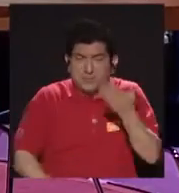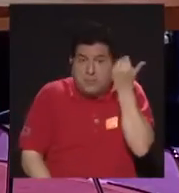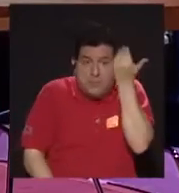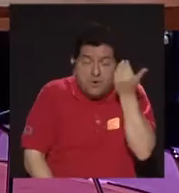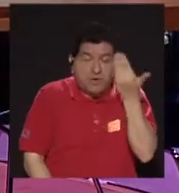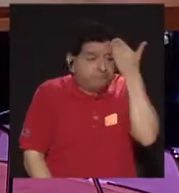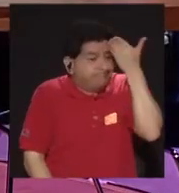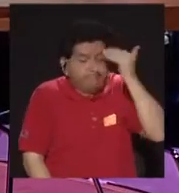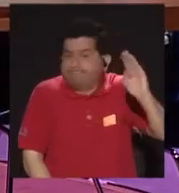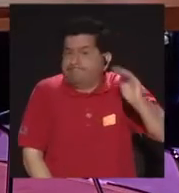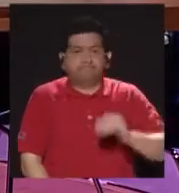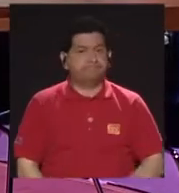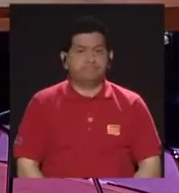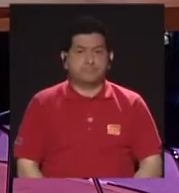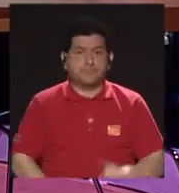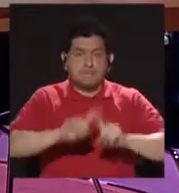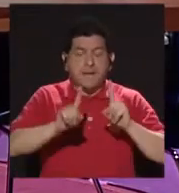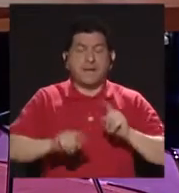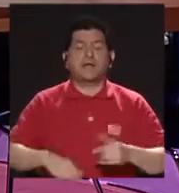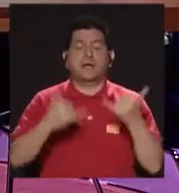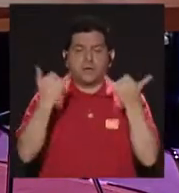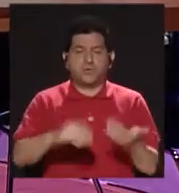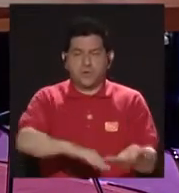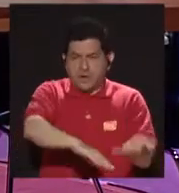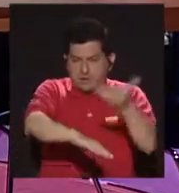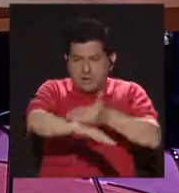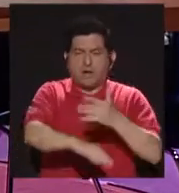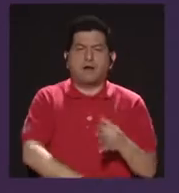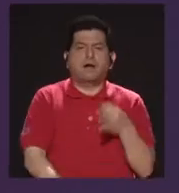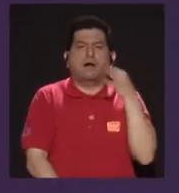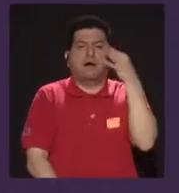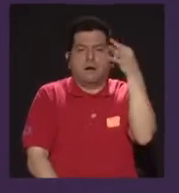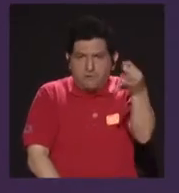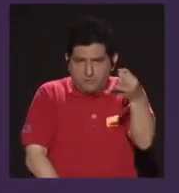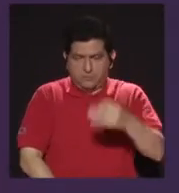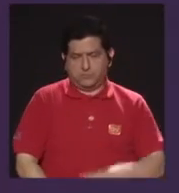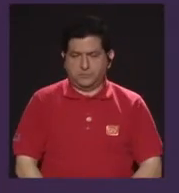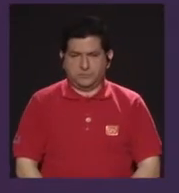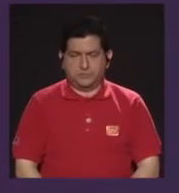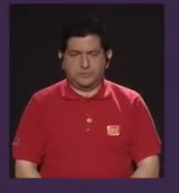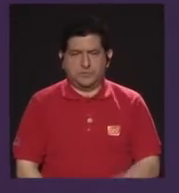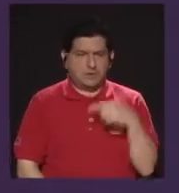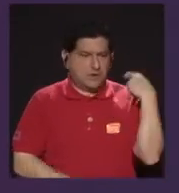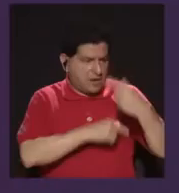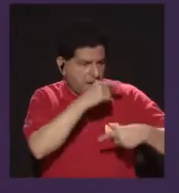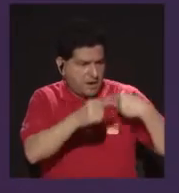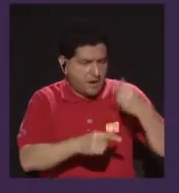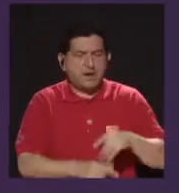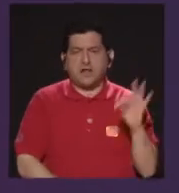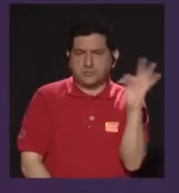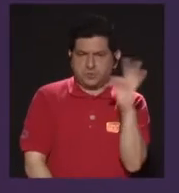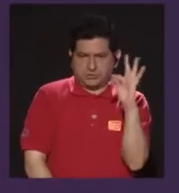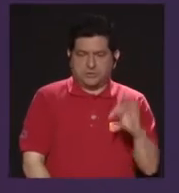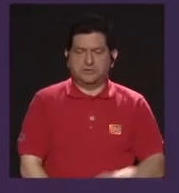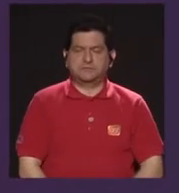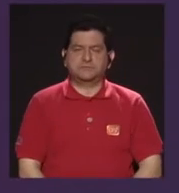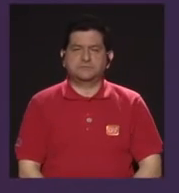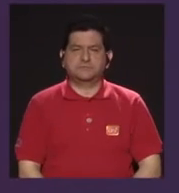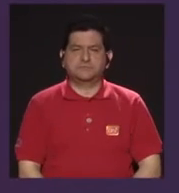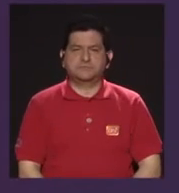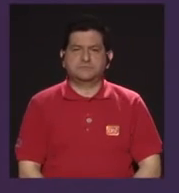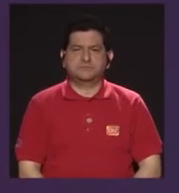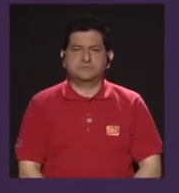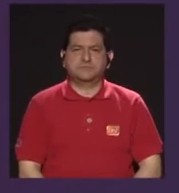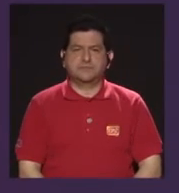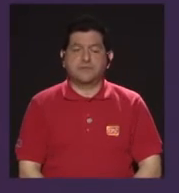sin embargo es un paso hacia las futuras generaciones trans el cual